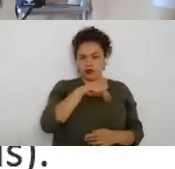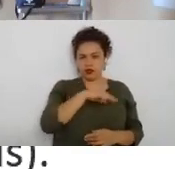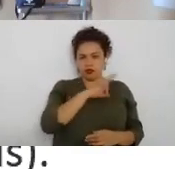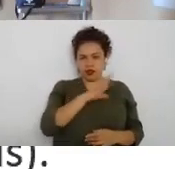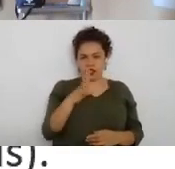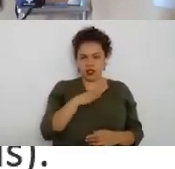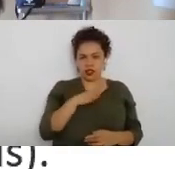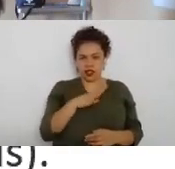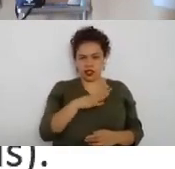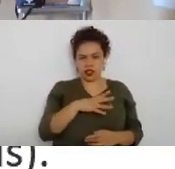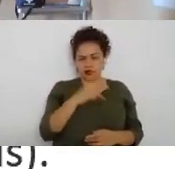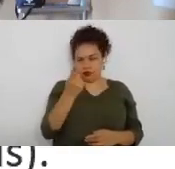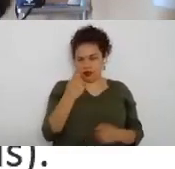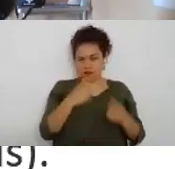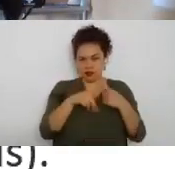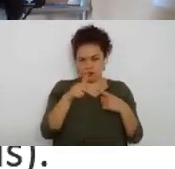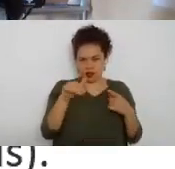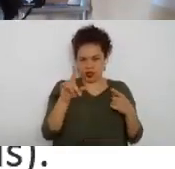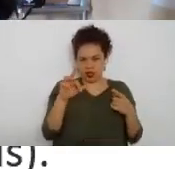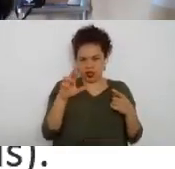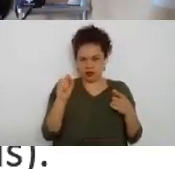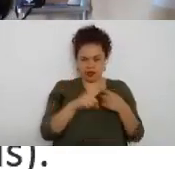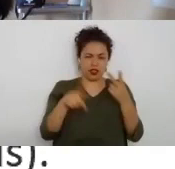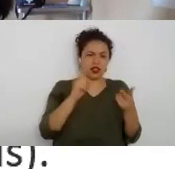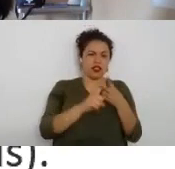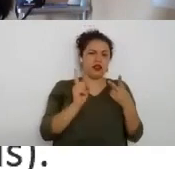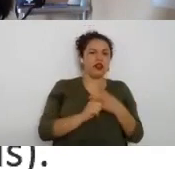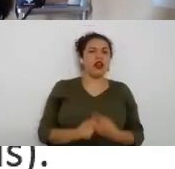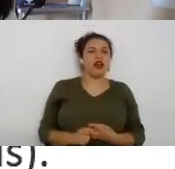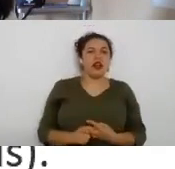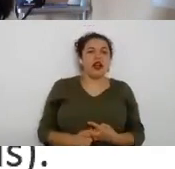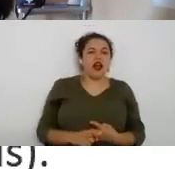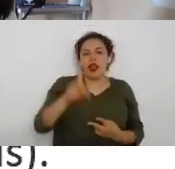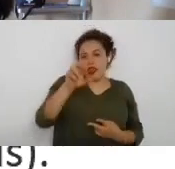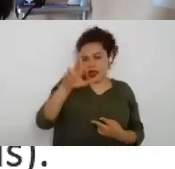La primera era epidermis. La segunda, Dermis.